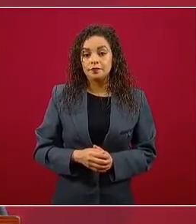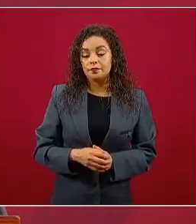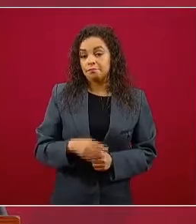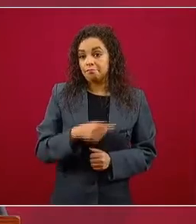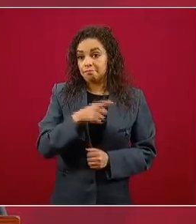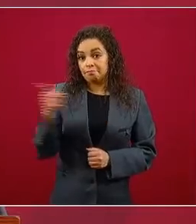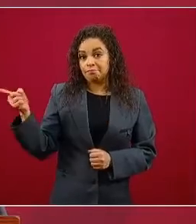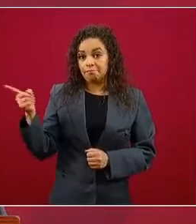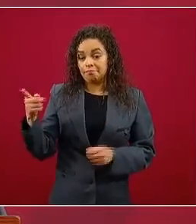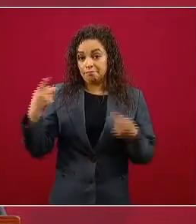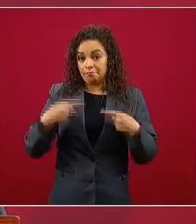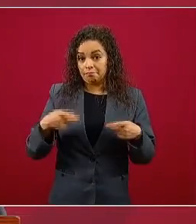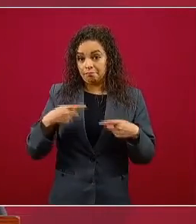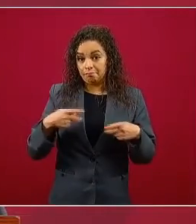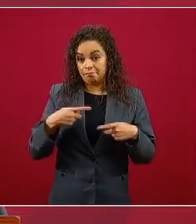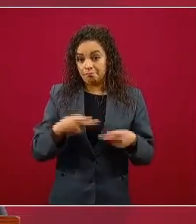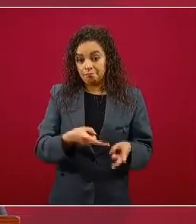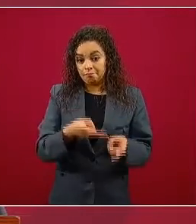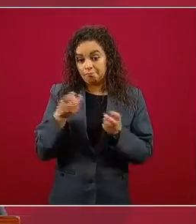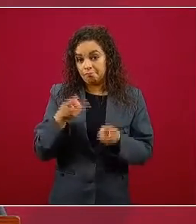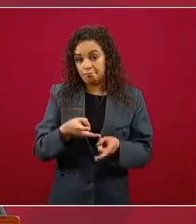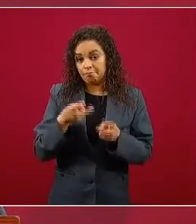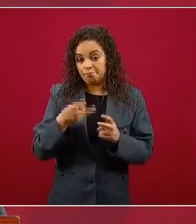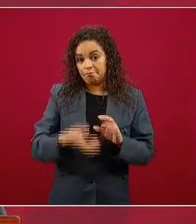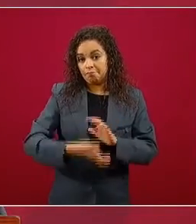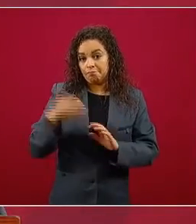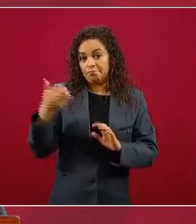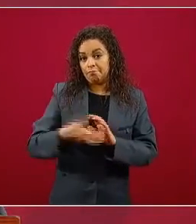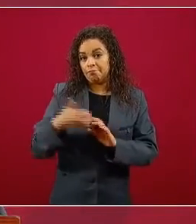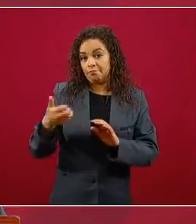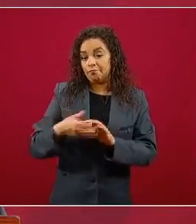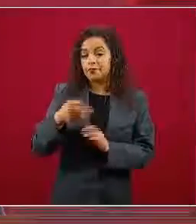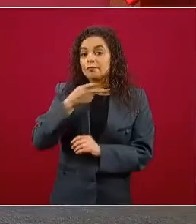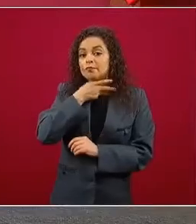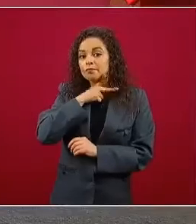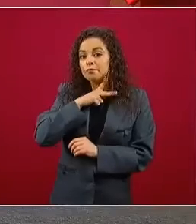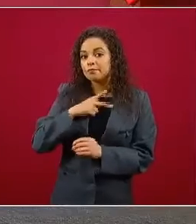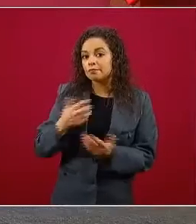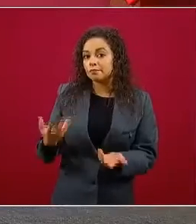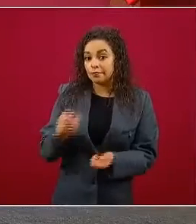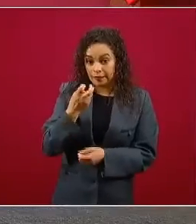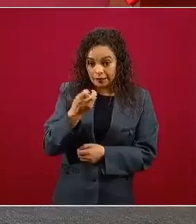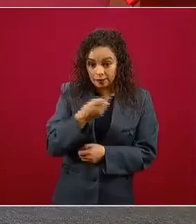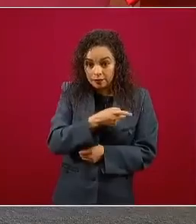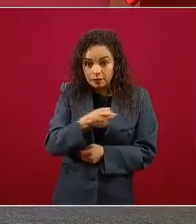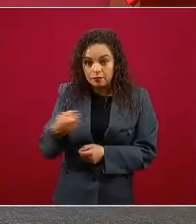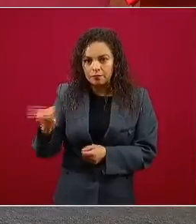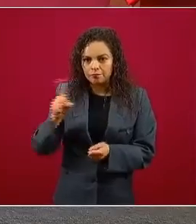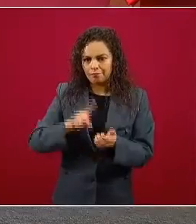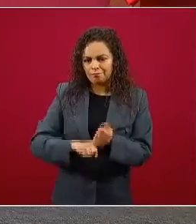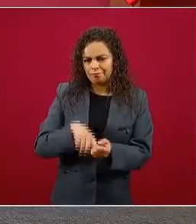saca gasolina con una toma clandestina, pues son delitos.